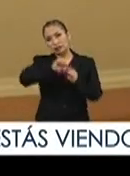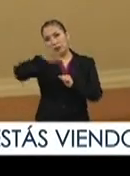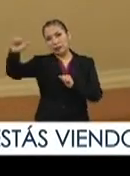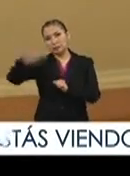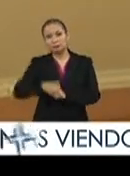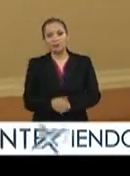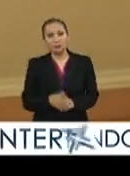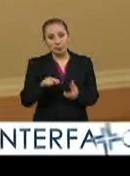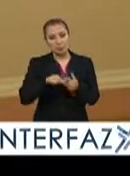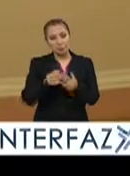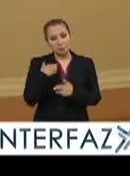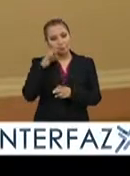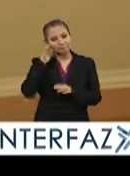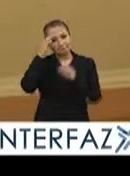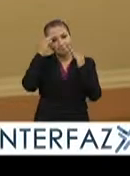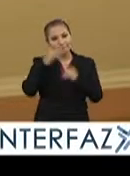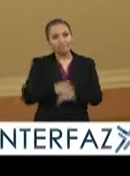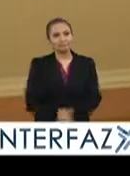arriba, comencé.